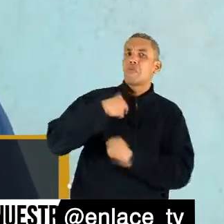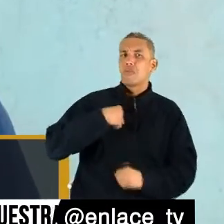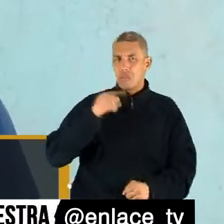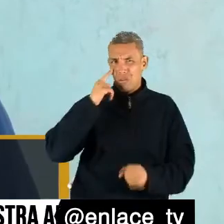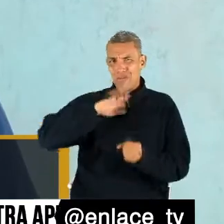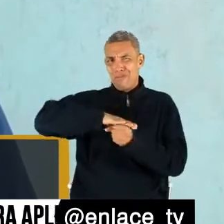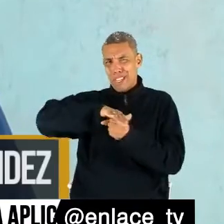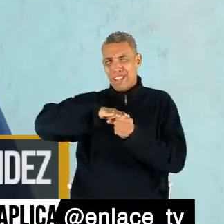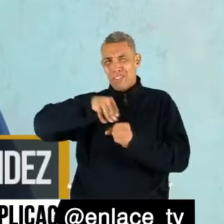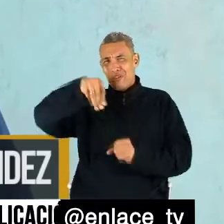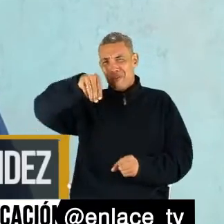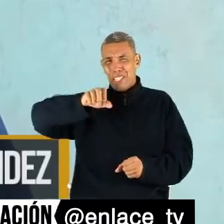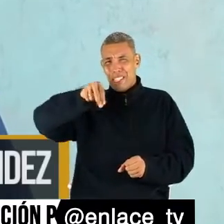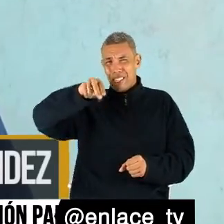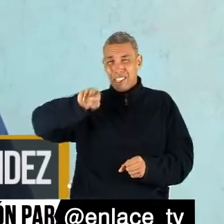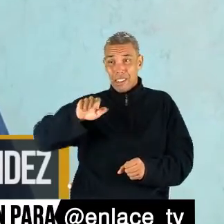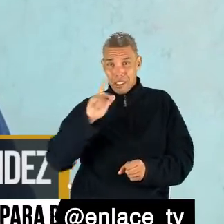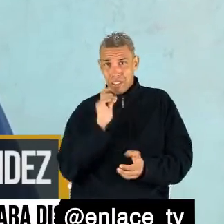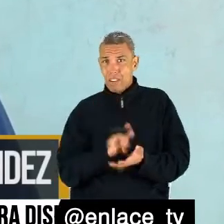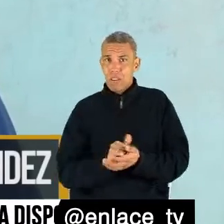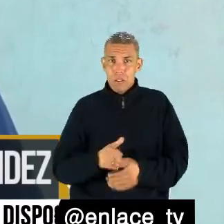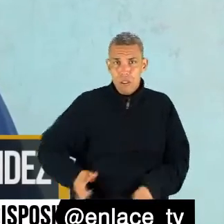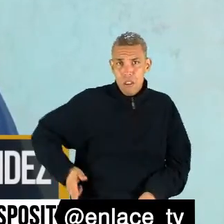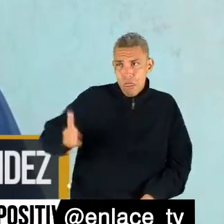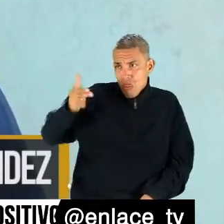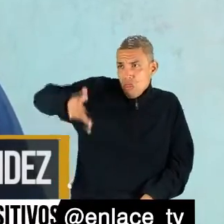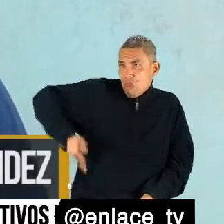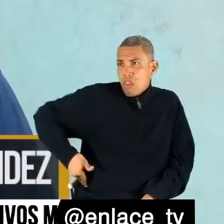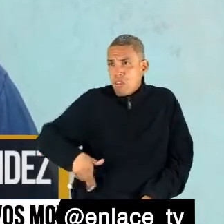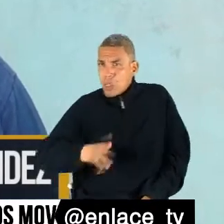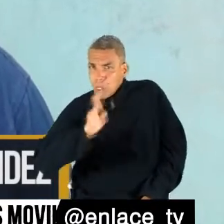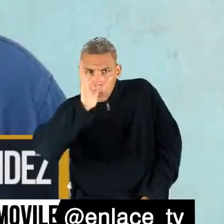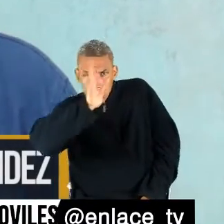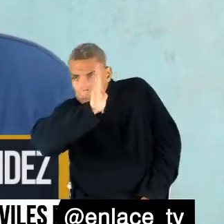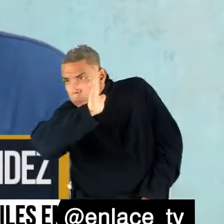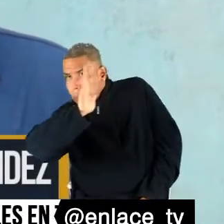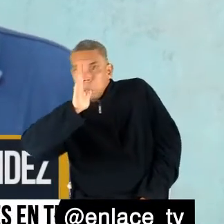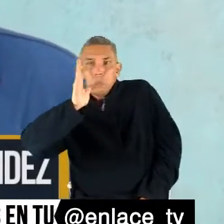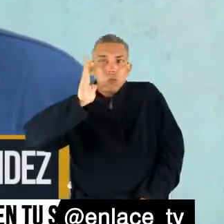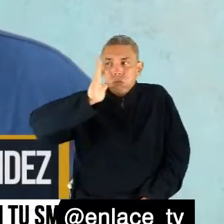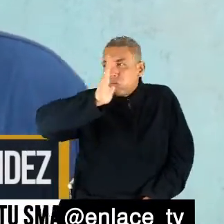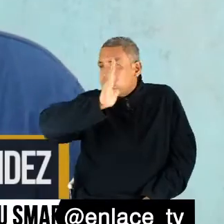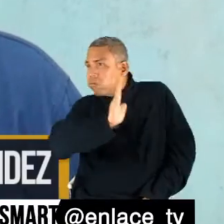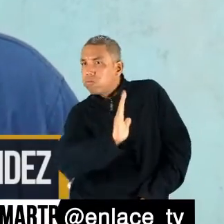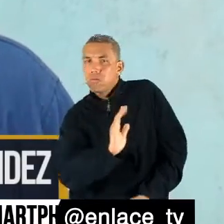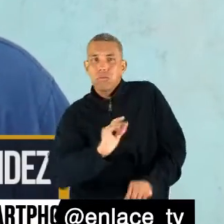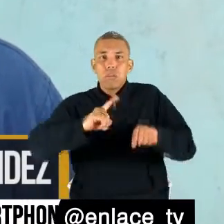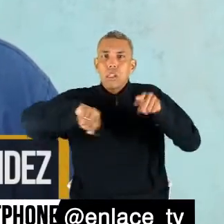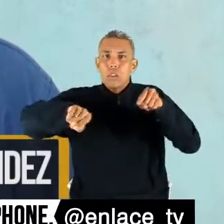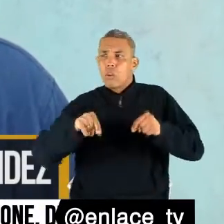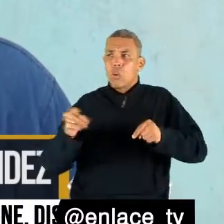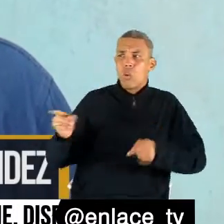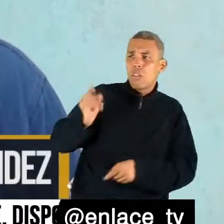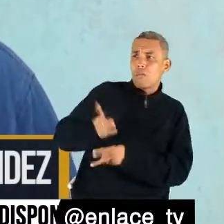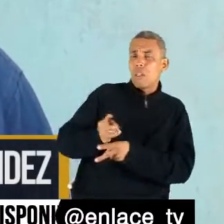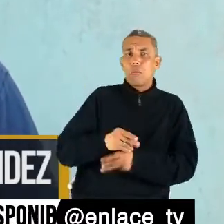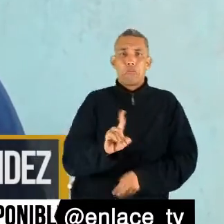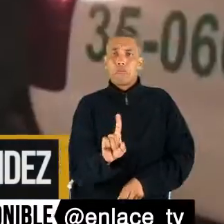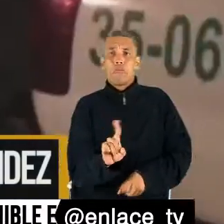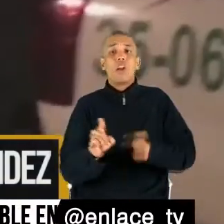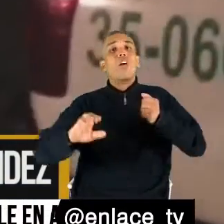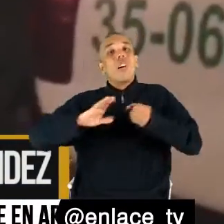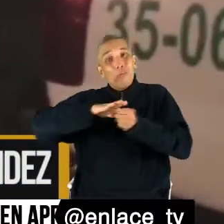Manzanares. De hecho, pues la mayoría de personas que me conocen, pues me conocen como una persona trabajadora, una persona honesta,